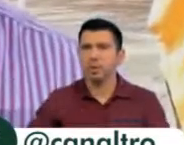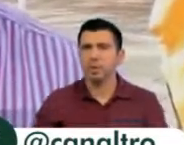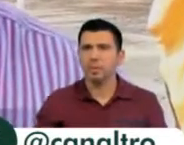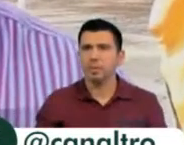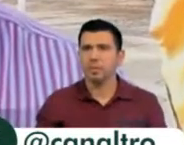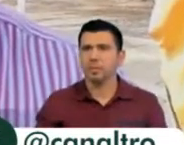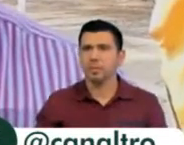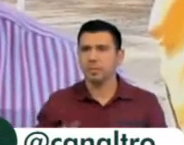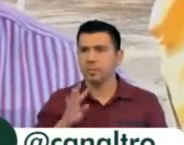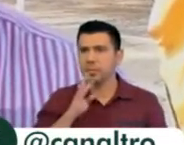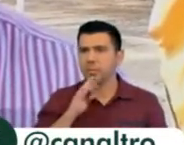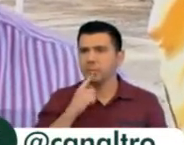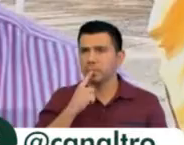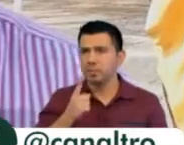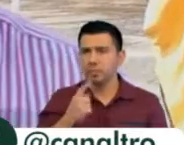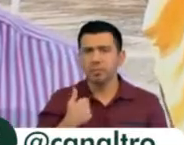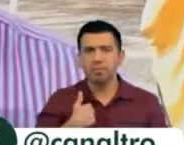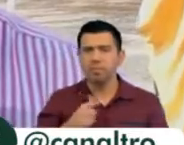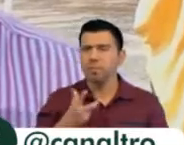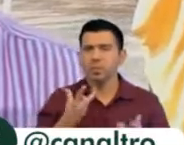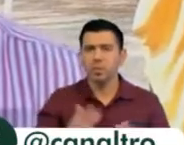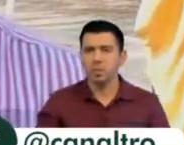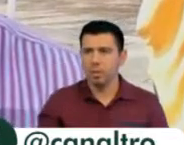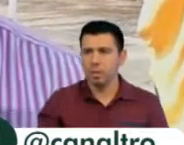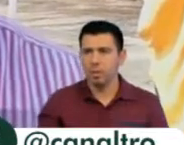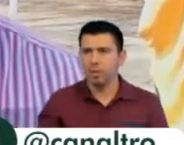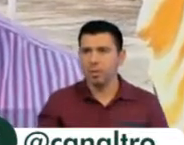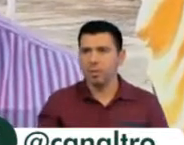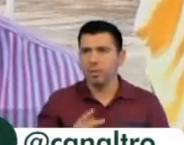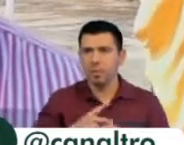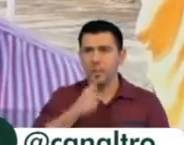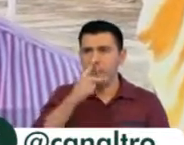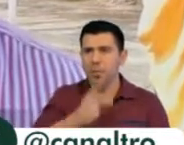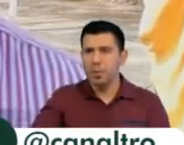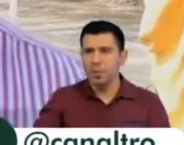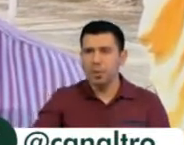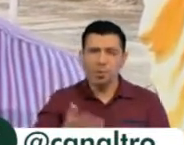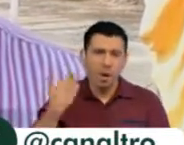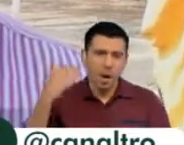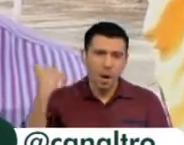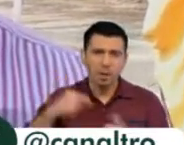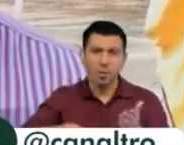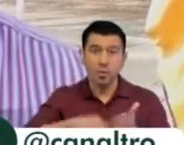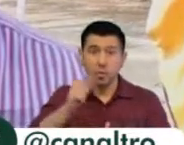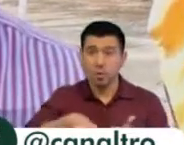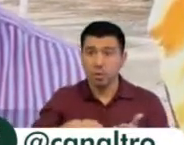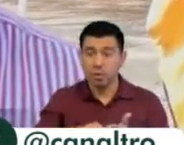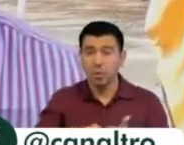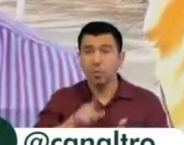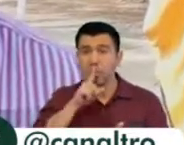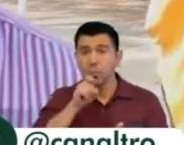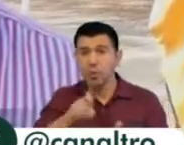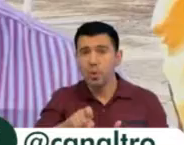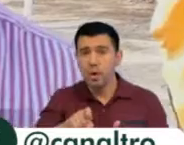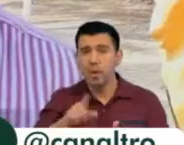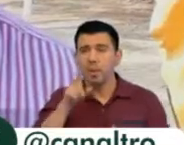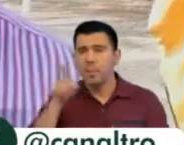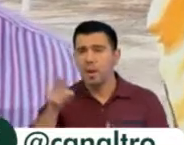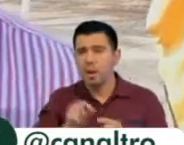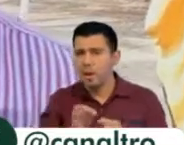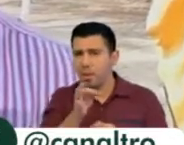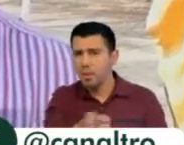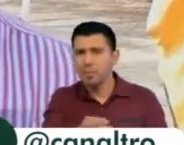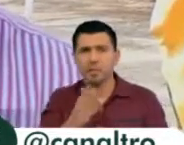queremos que pase lo que ocurrió en proyectos o en contratos anteriores. Pavimentación Bucaramanga-Matanza,